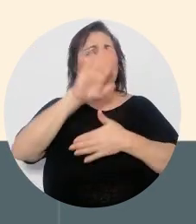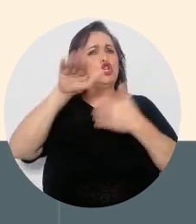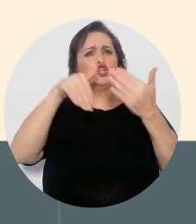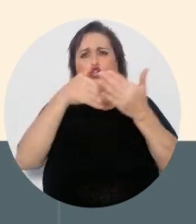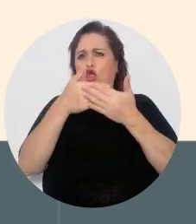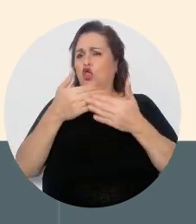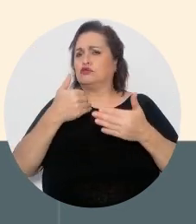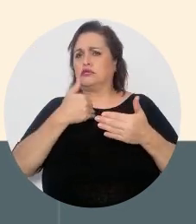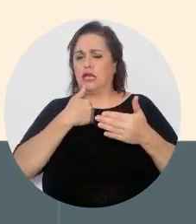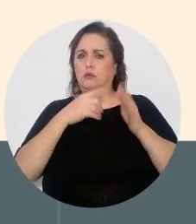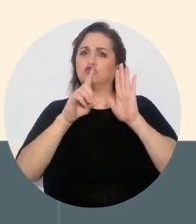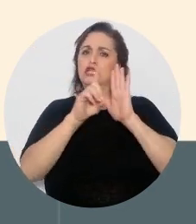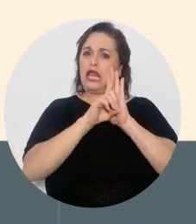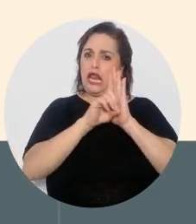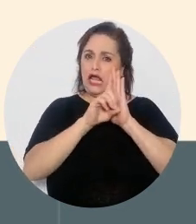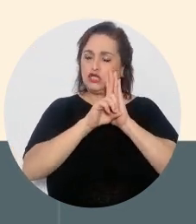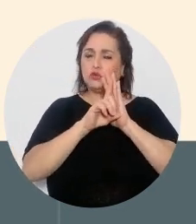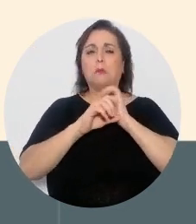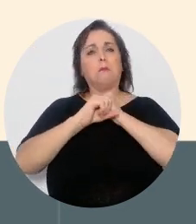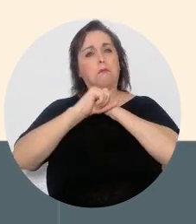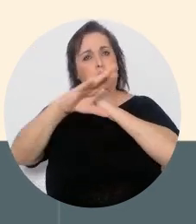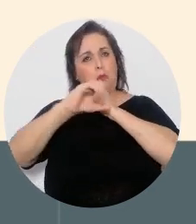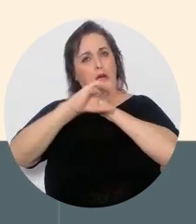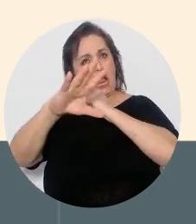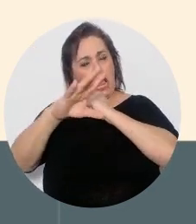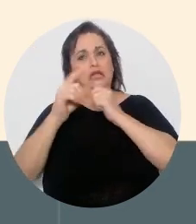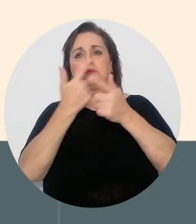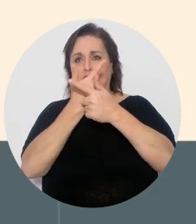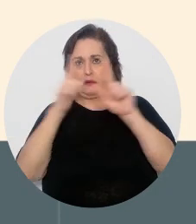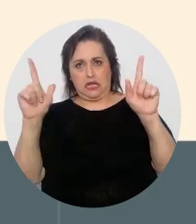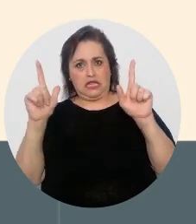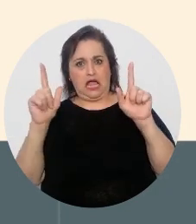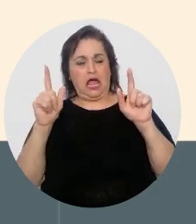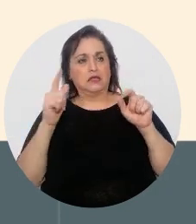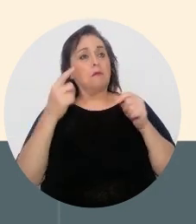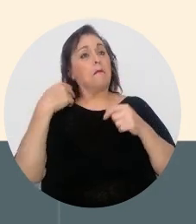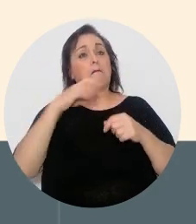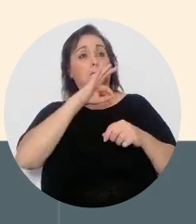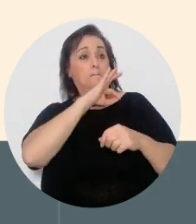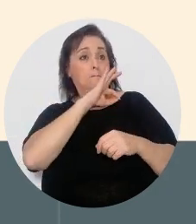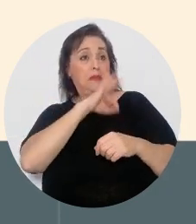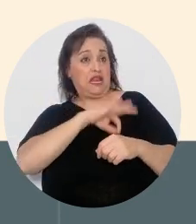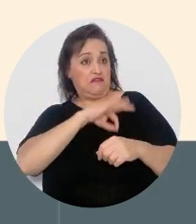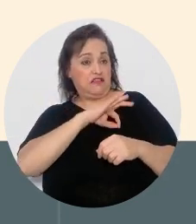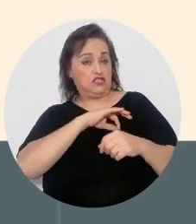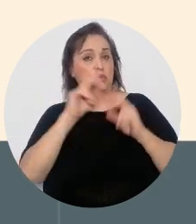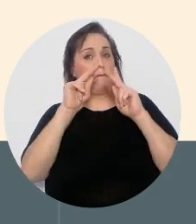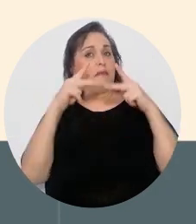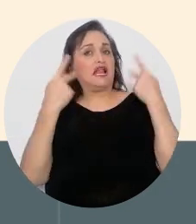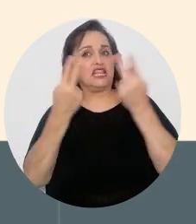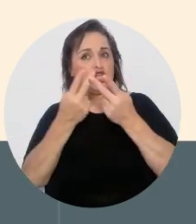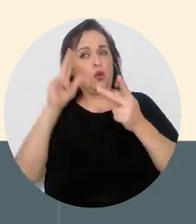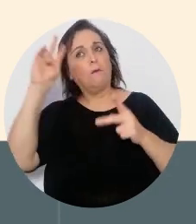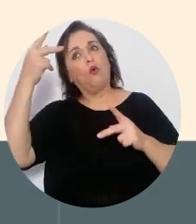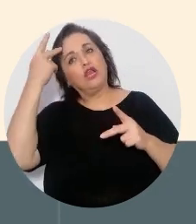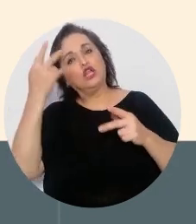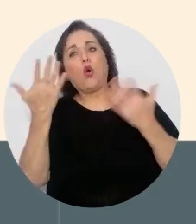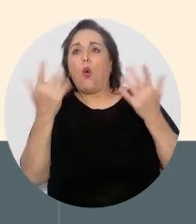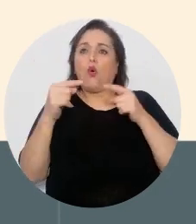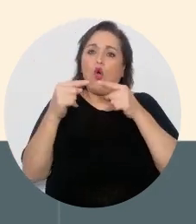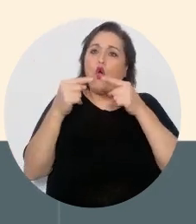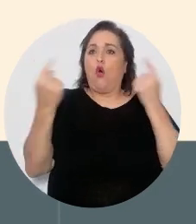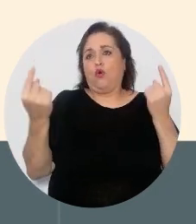de libertad todos tenemos el derecho de pautar propaganda en favor de un partido político o